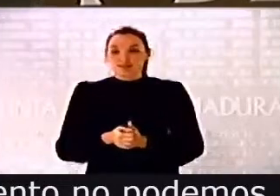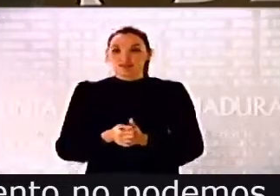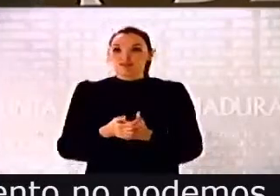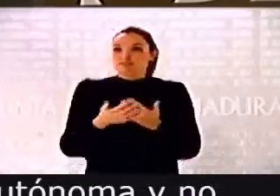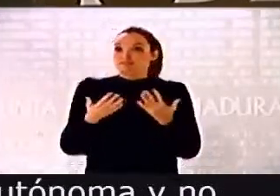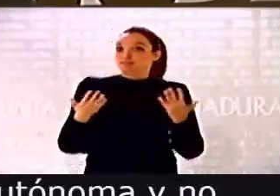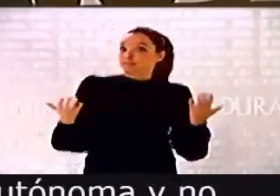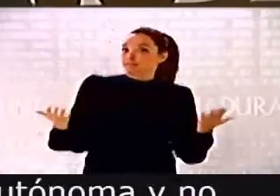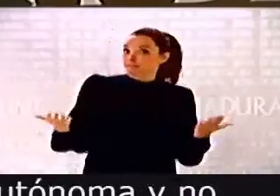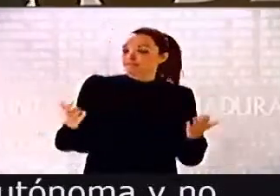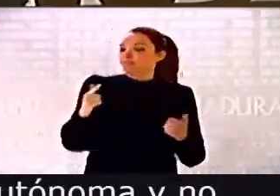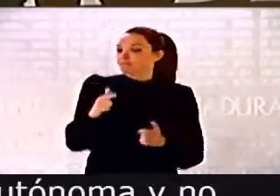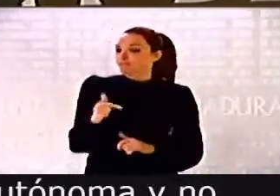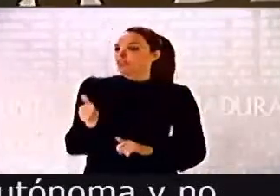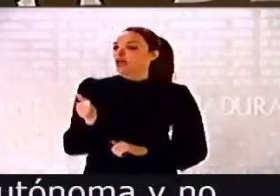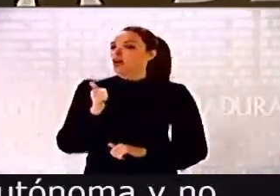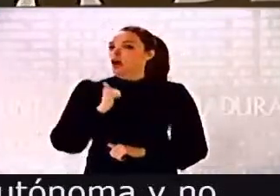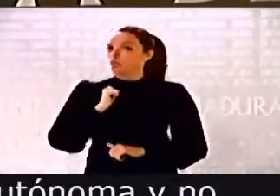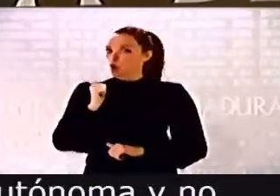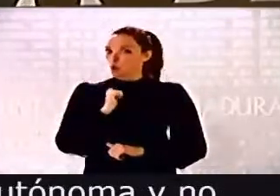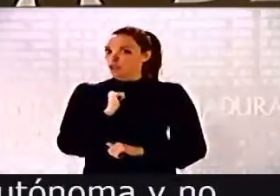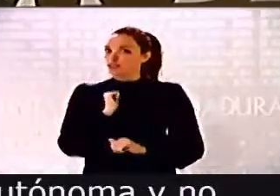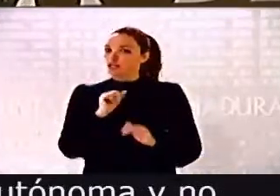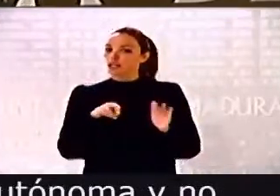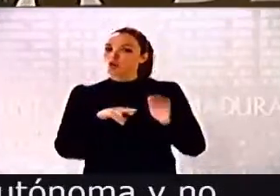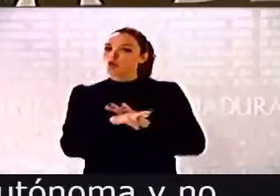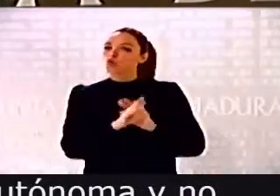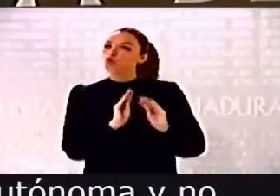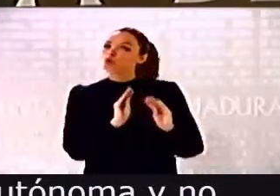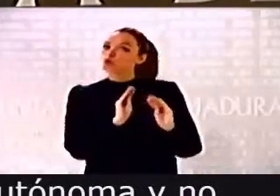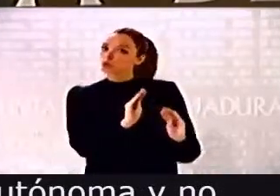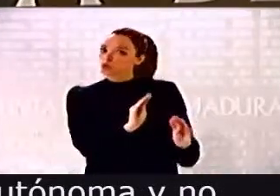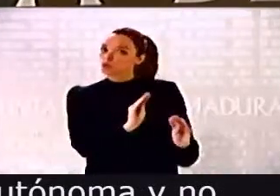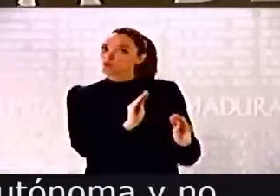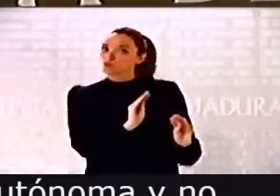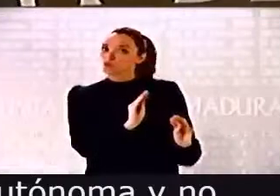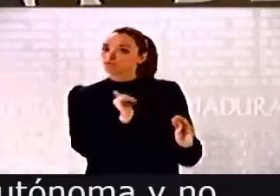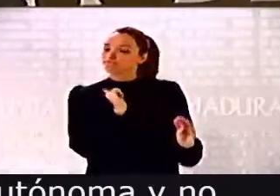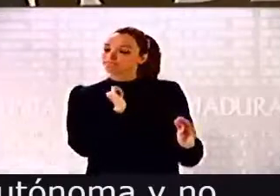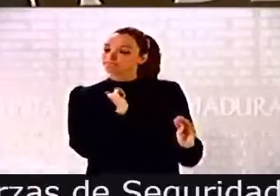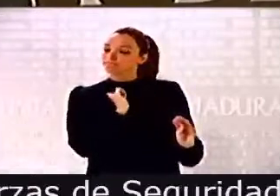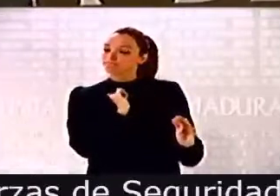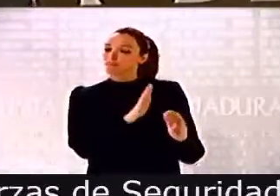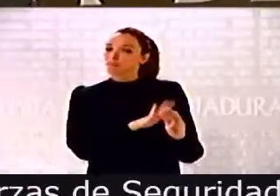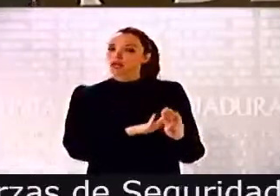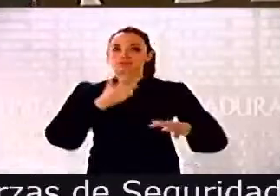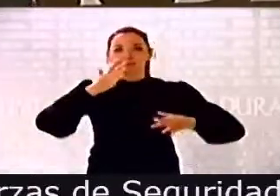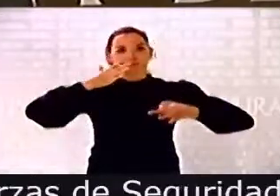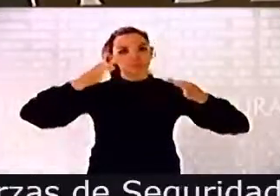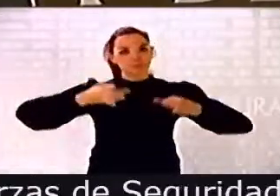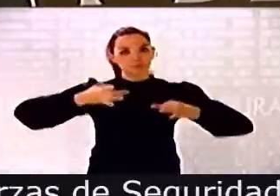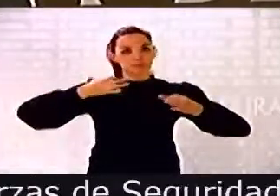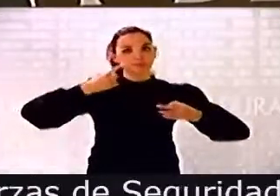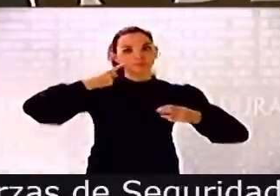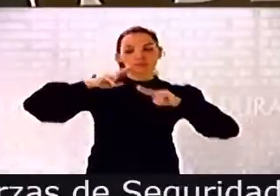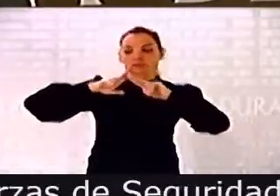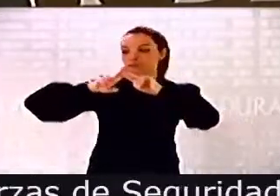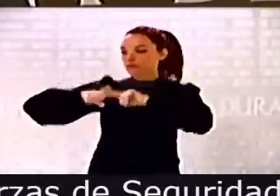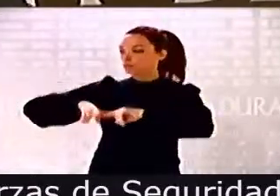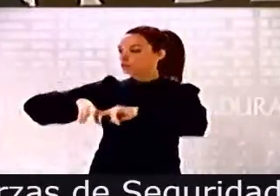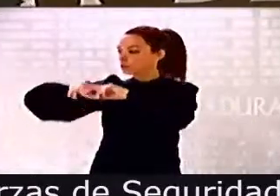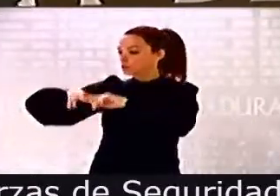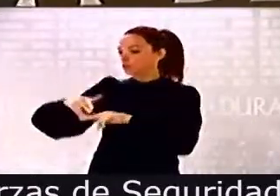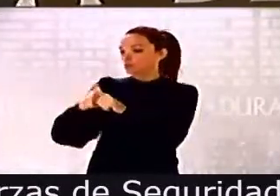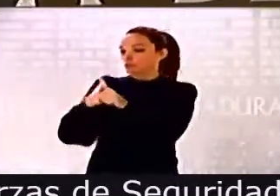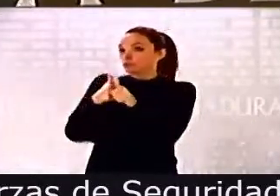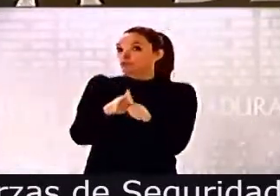aprovechar la potencialidad que tienen los cuerpos y fuerzas de seguridad para poder asegurar el confinamiento de